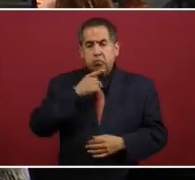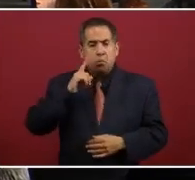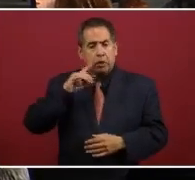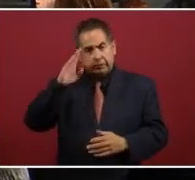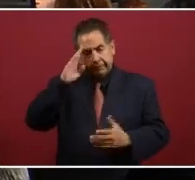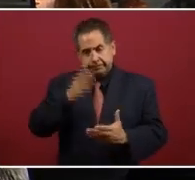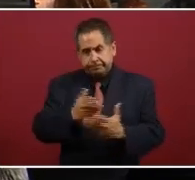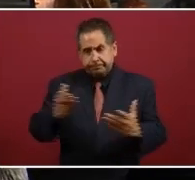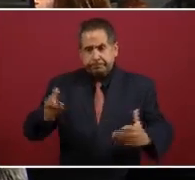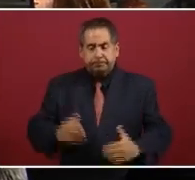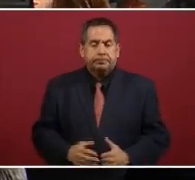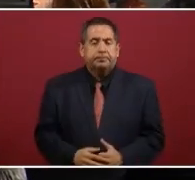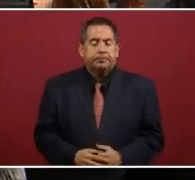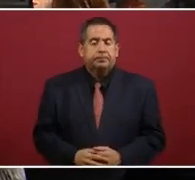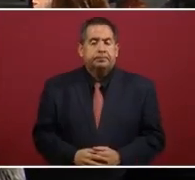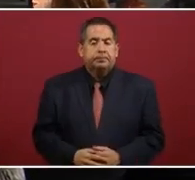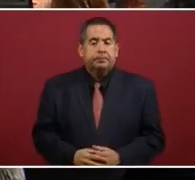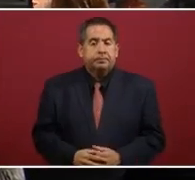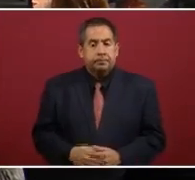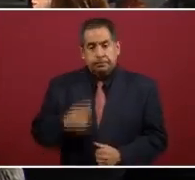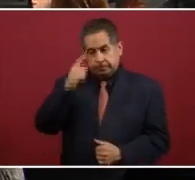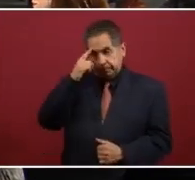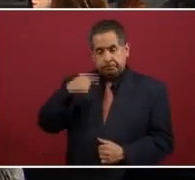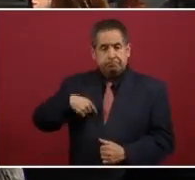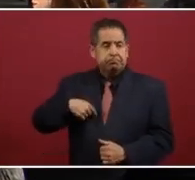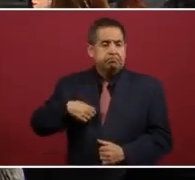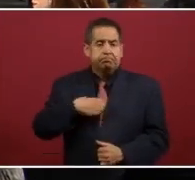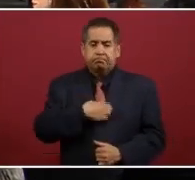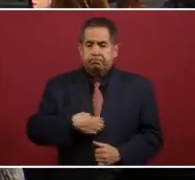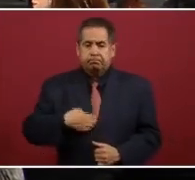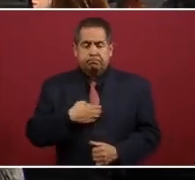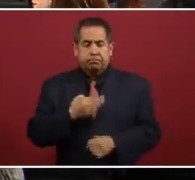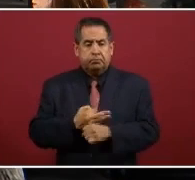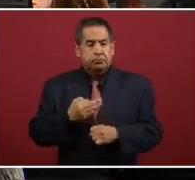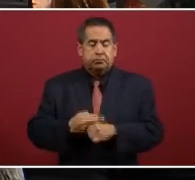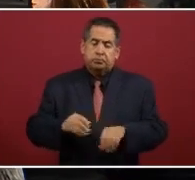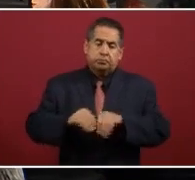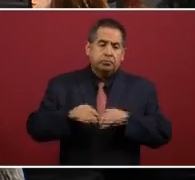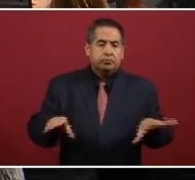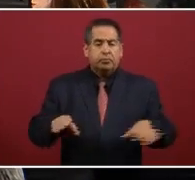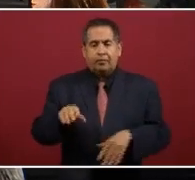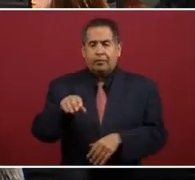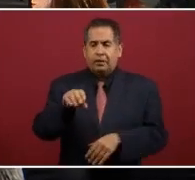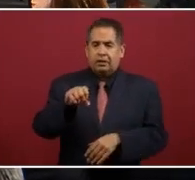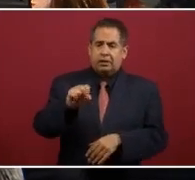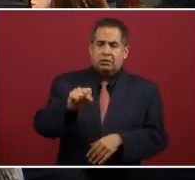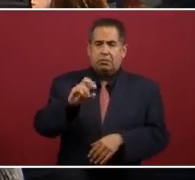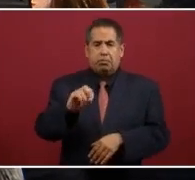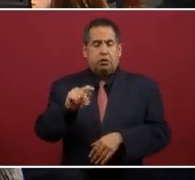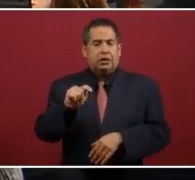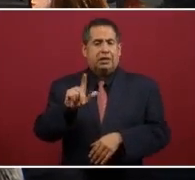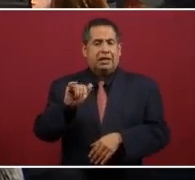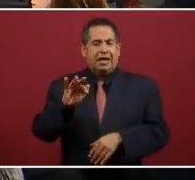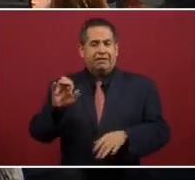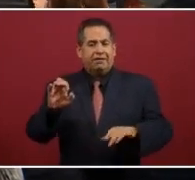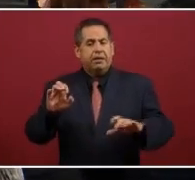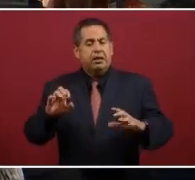señores. Es para mí un gran placer estar aquí presente en el lanzamiento de la iniciativa Spotlight en México.